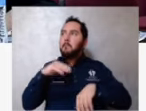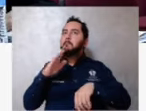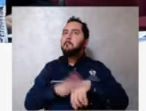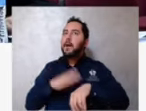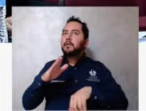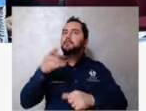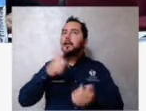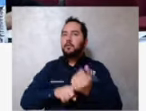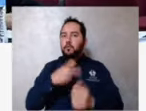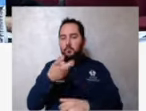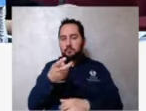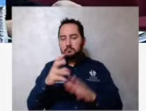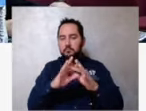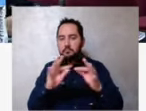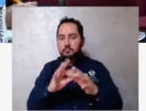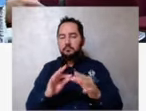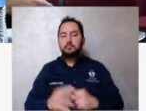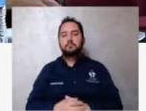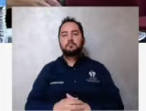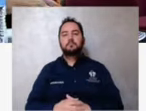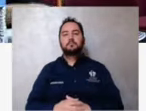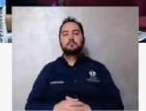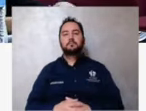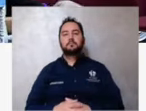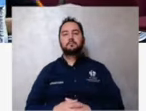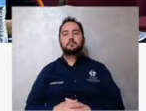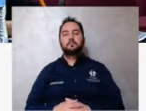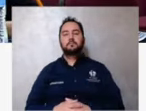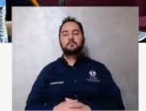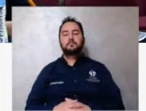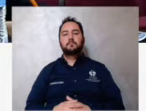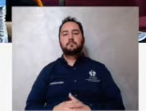el presente fallo. Es la cuenta.